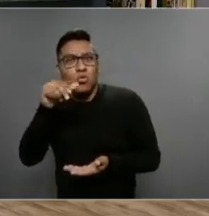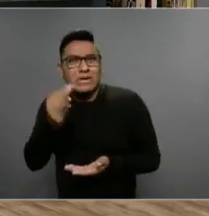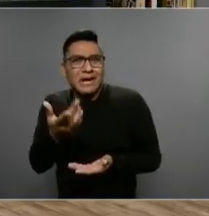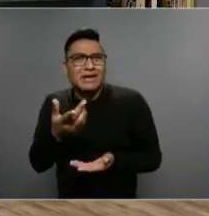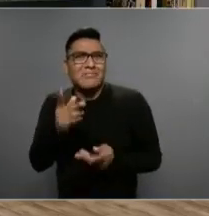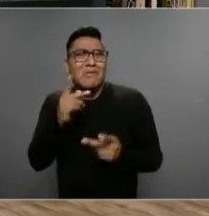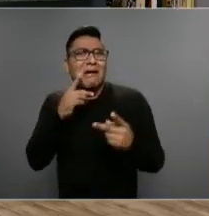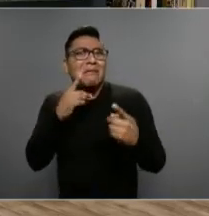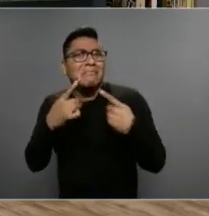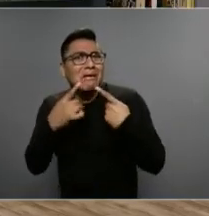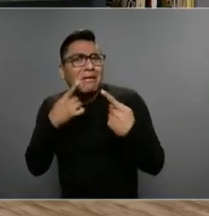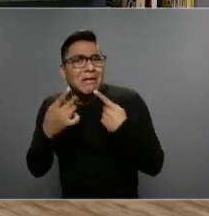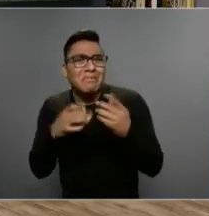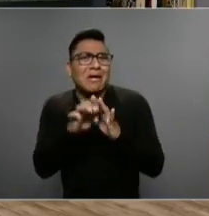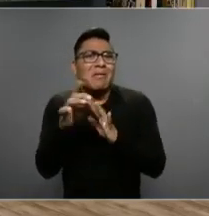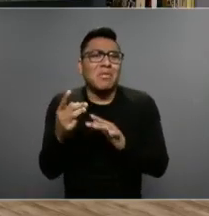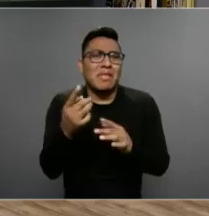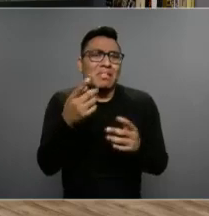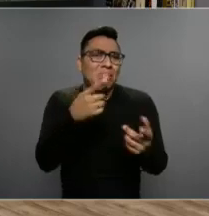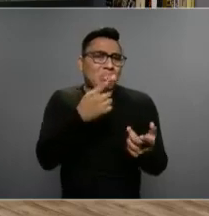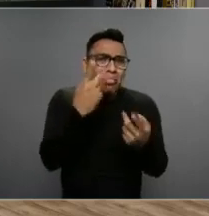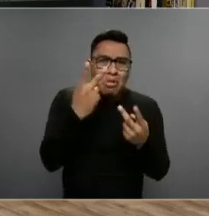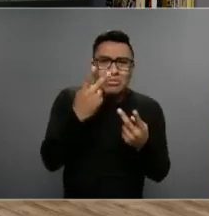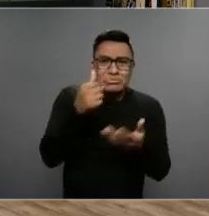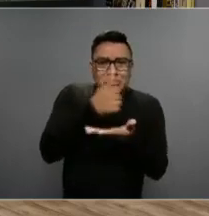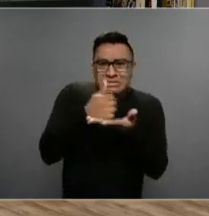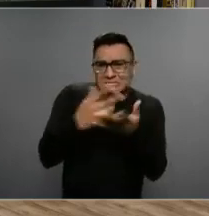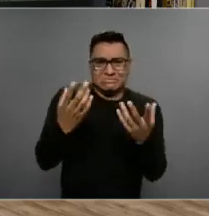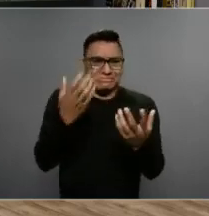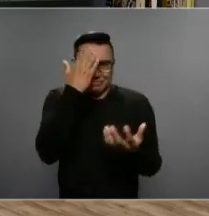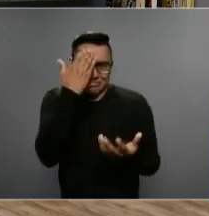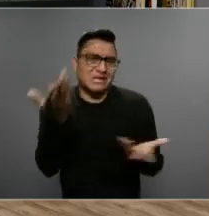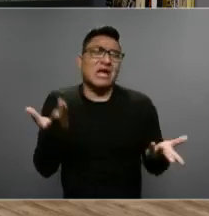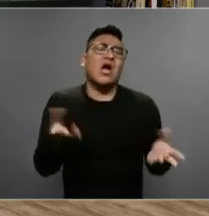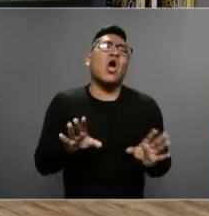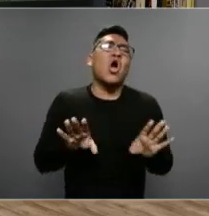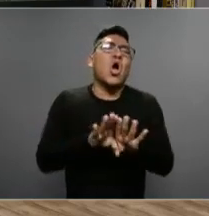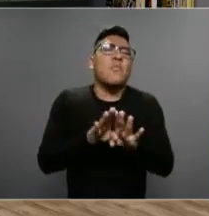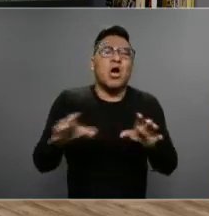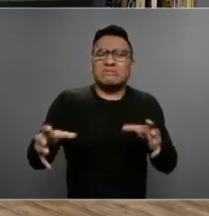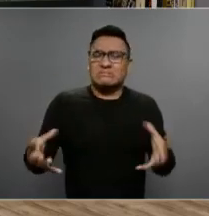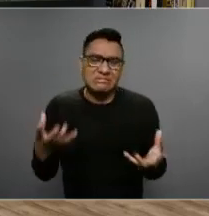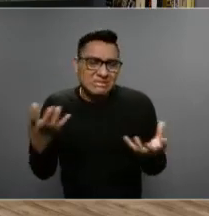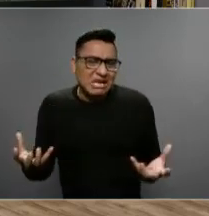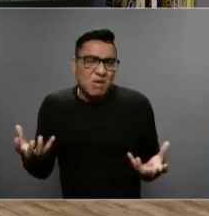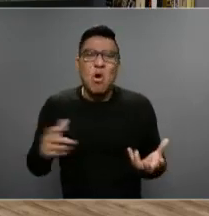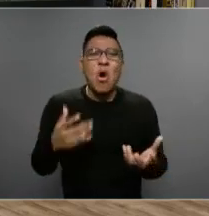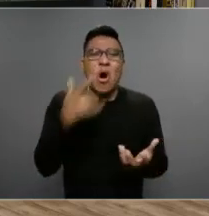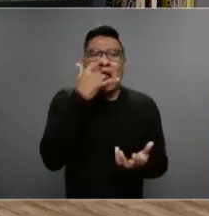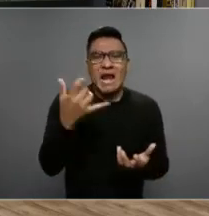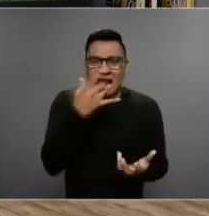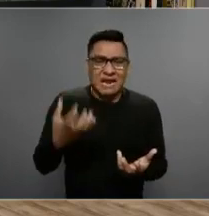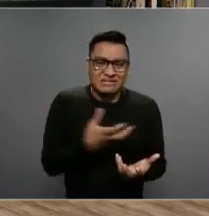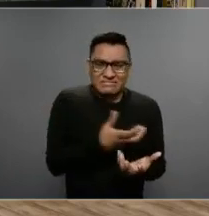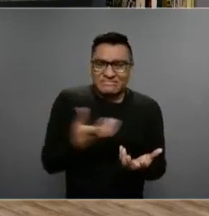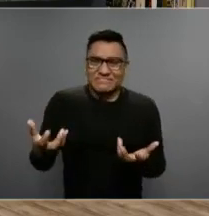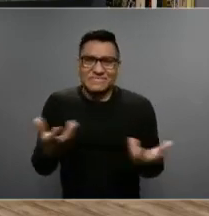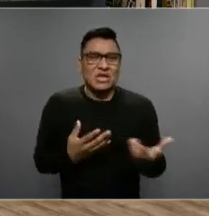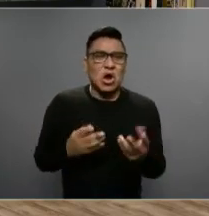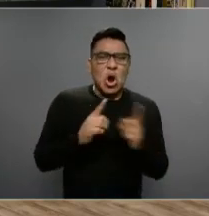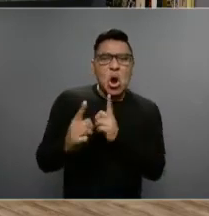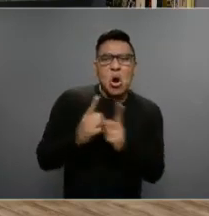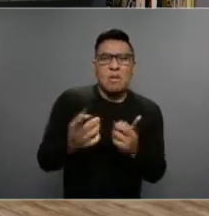o cómo va a haber una pandemia entre dos ciudades que ni siquiera se conocen? ¿Sabes tú que no hay una carretera que una a Ciudad Juárez con Acuña,